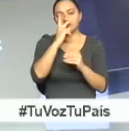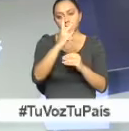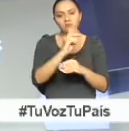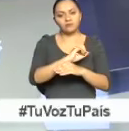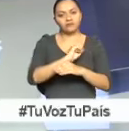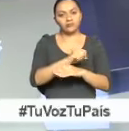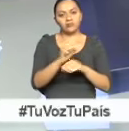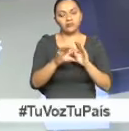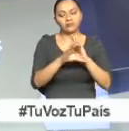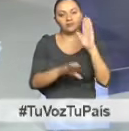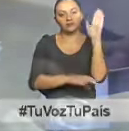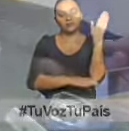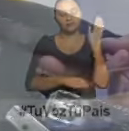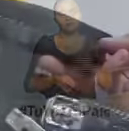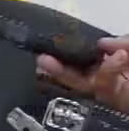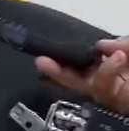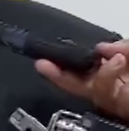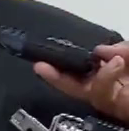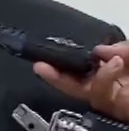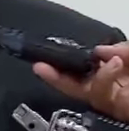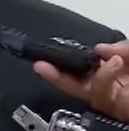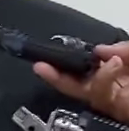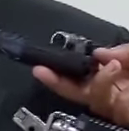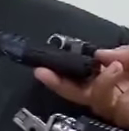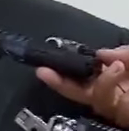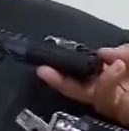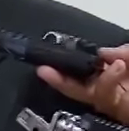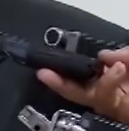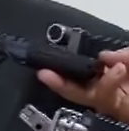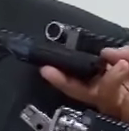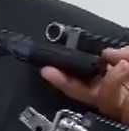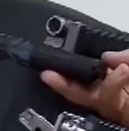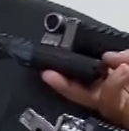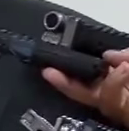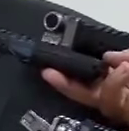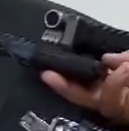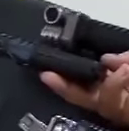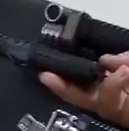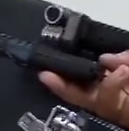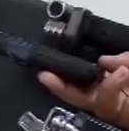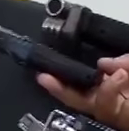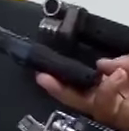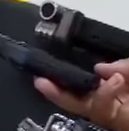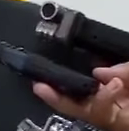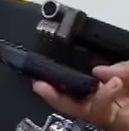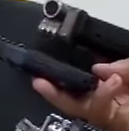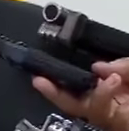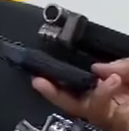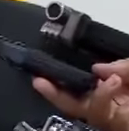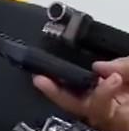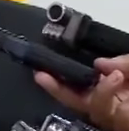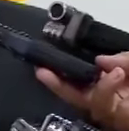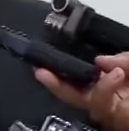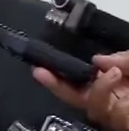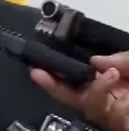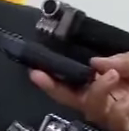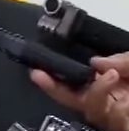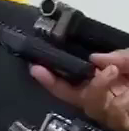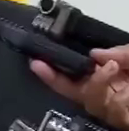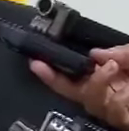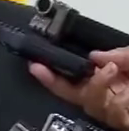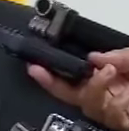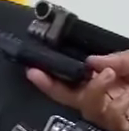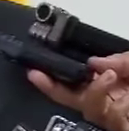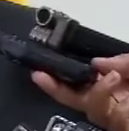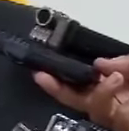principios constitucionales. El presidente de la República, según la Constitución, es claramente la máxima autoridad de las Fuerzas Armadas del país.